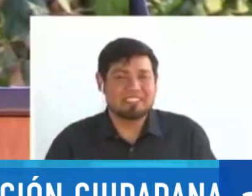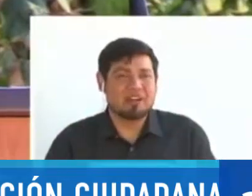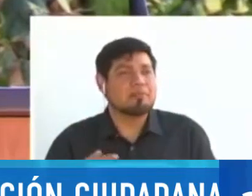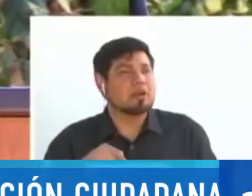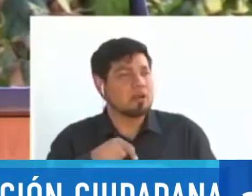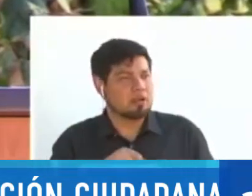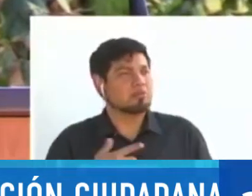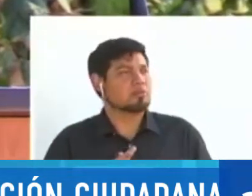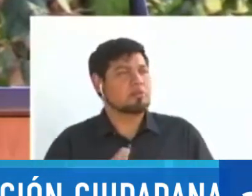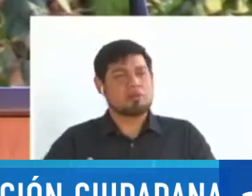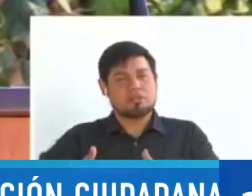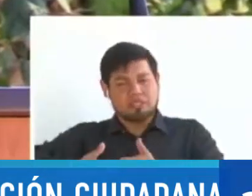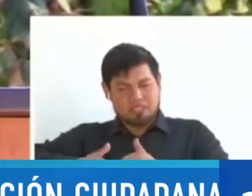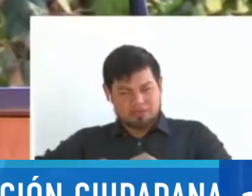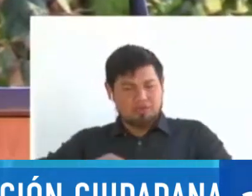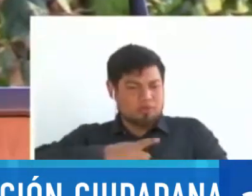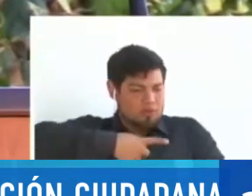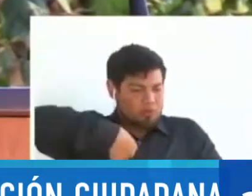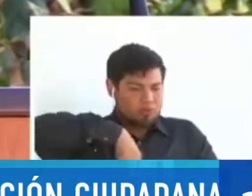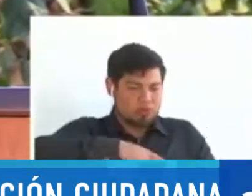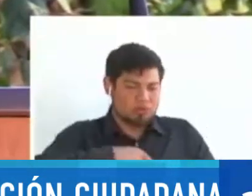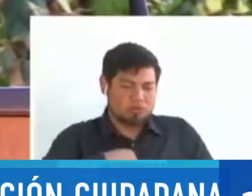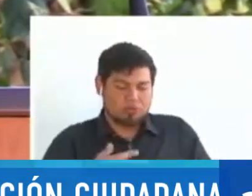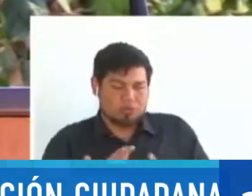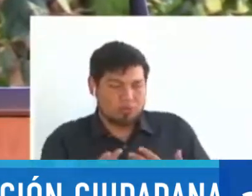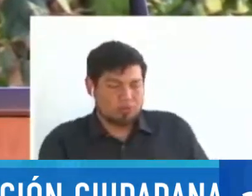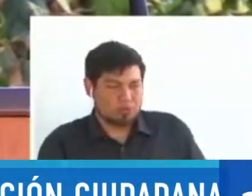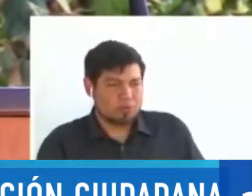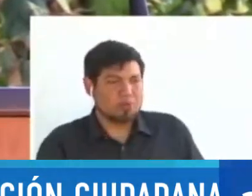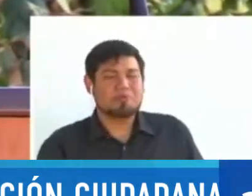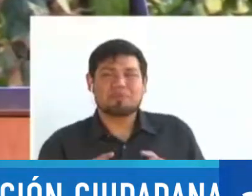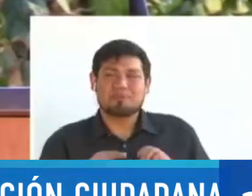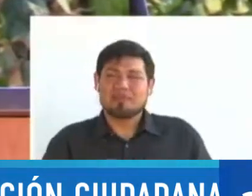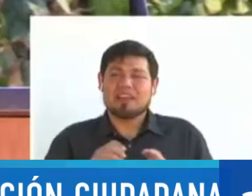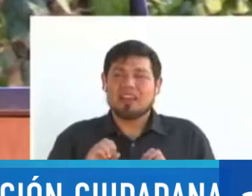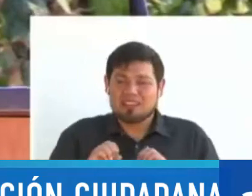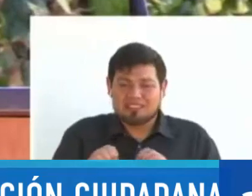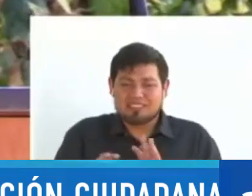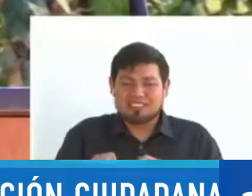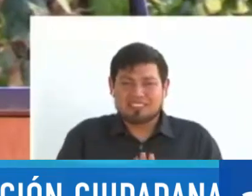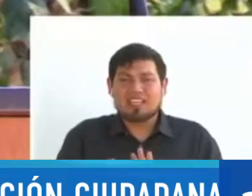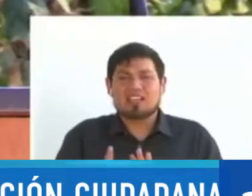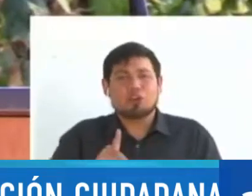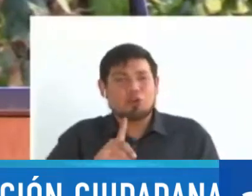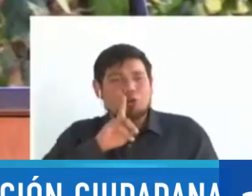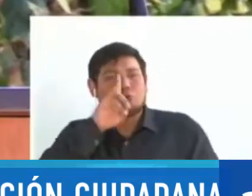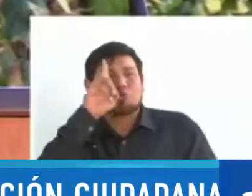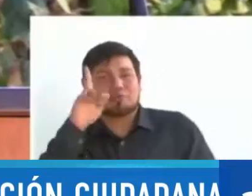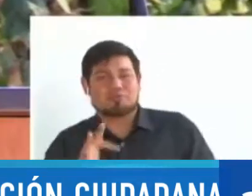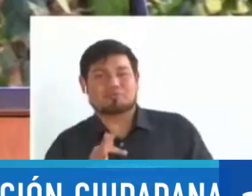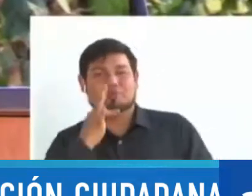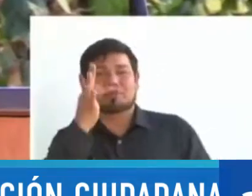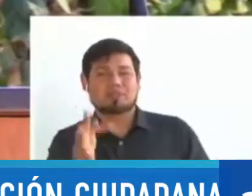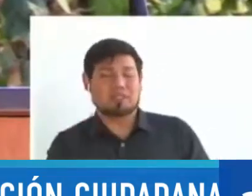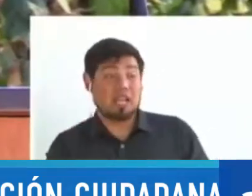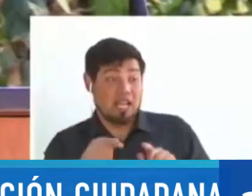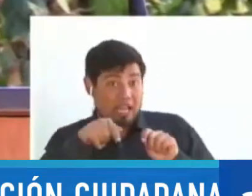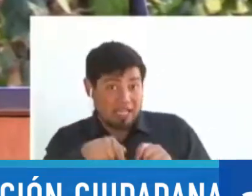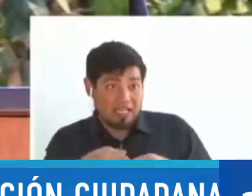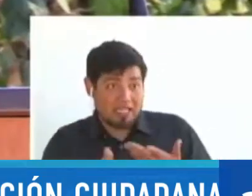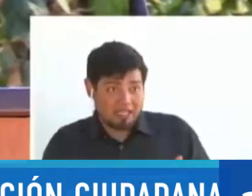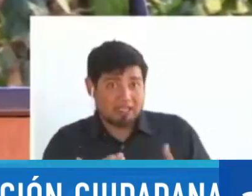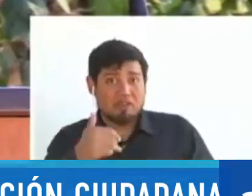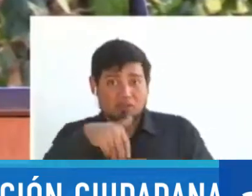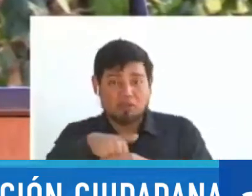es un desafío grande el buscar instalar nuevas tradiciones. Y el Valdivia Destaca tiene